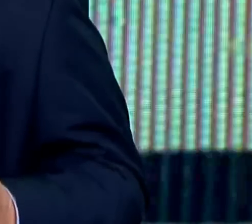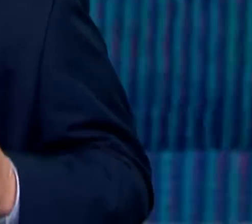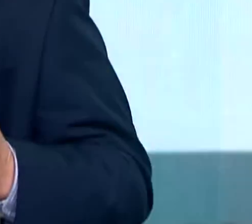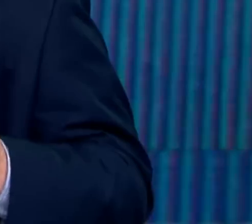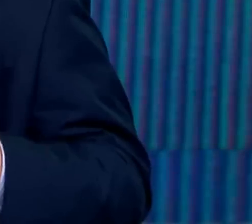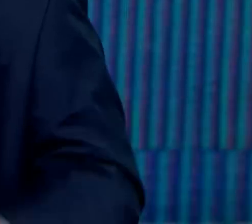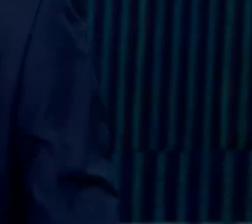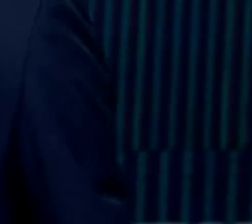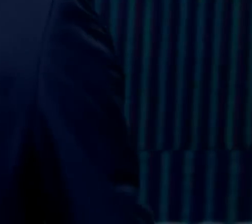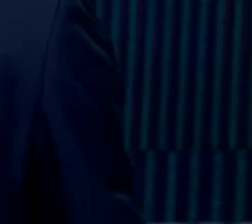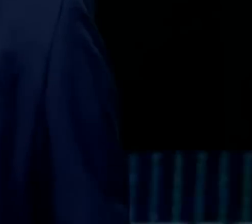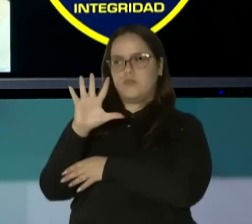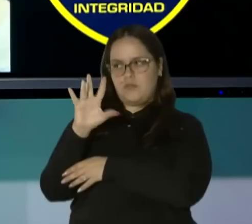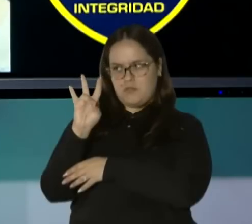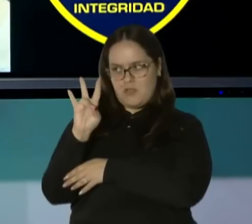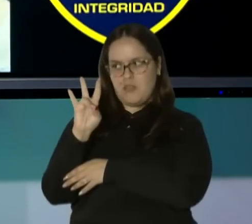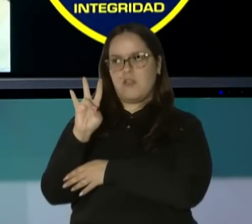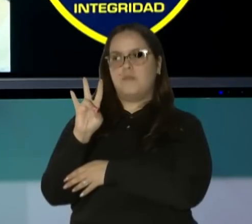-0457.